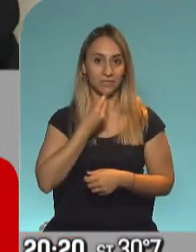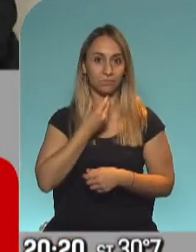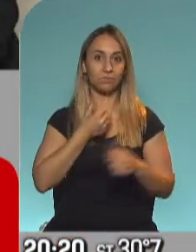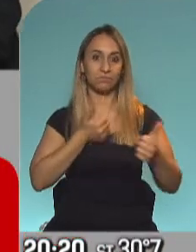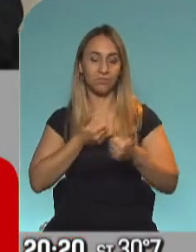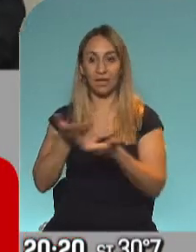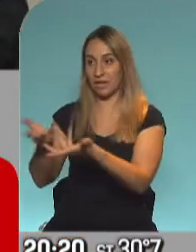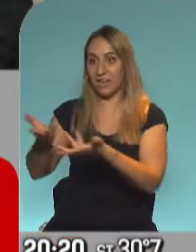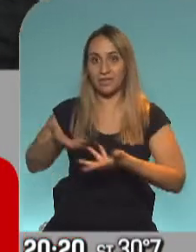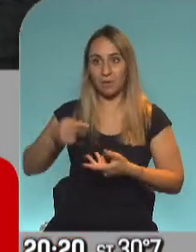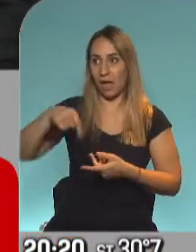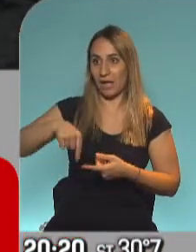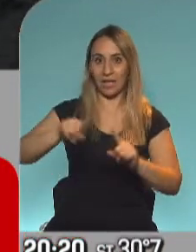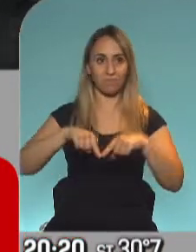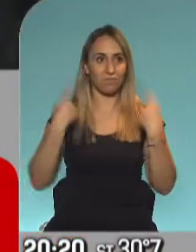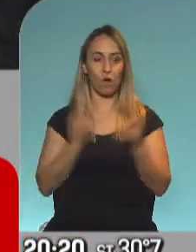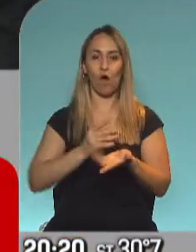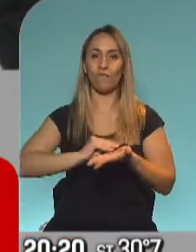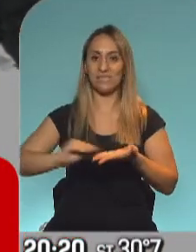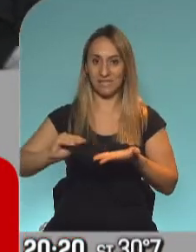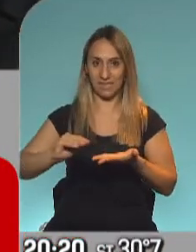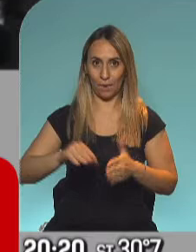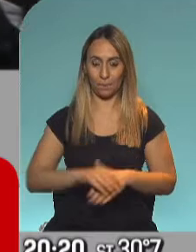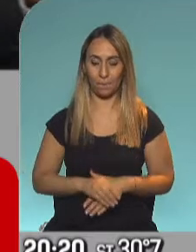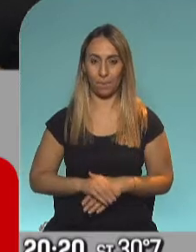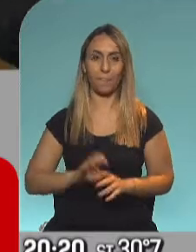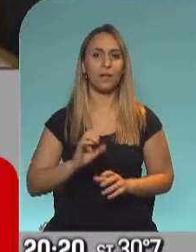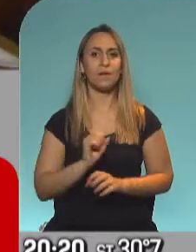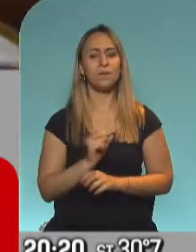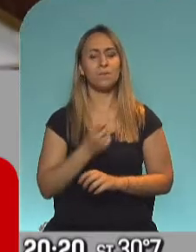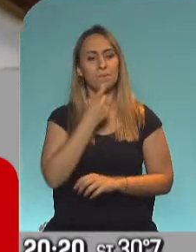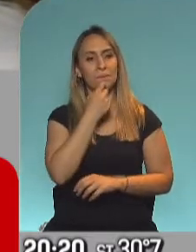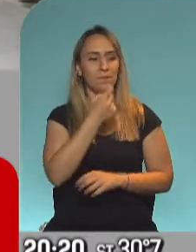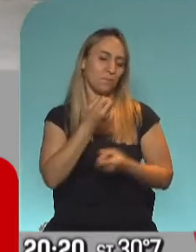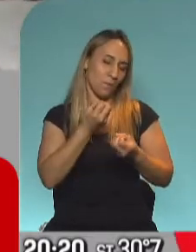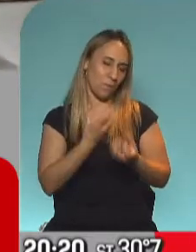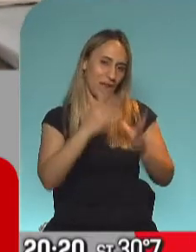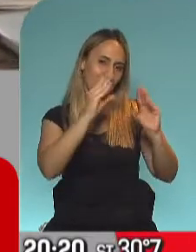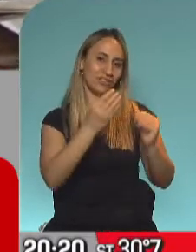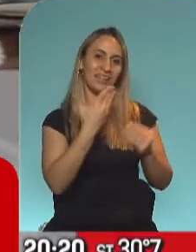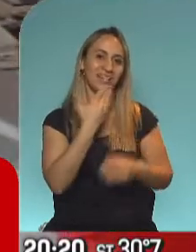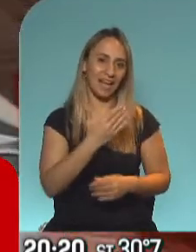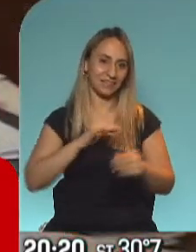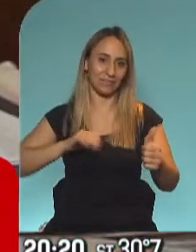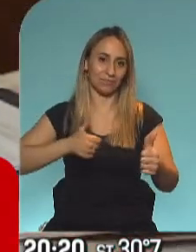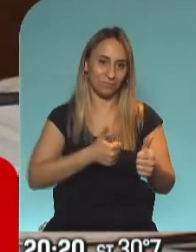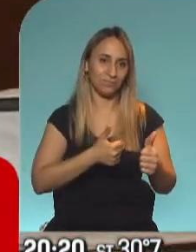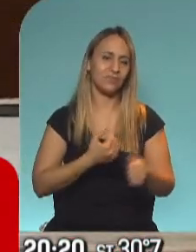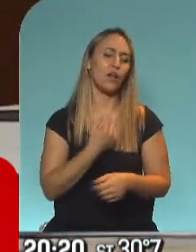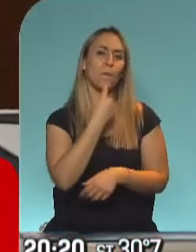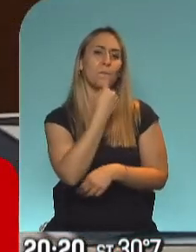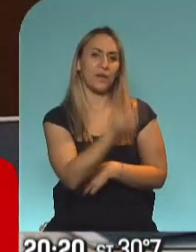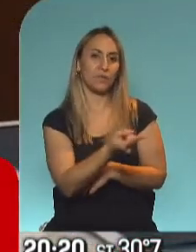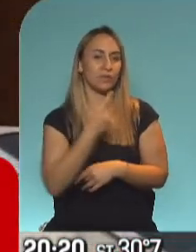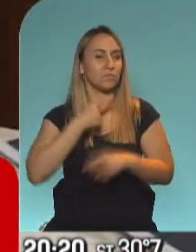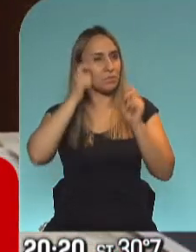recibe aquí en su despacho. La primera pregunta, ministro, primero buenas noches y gracias por atendernos, es, me imagino